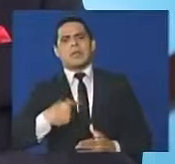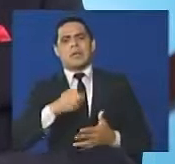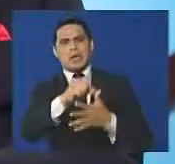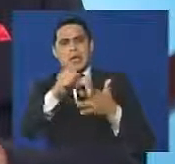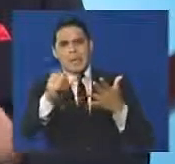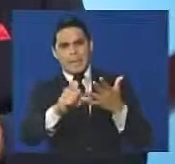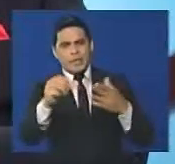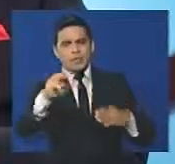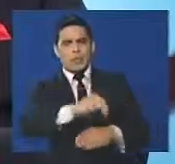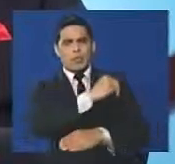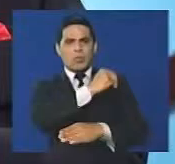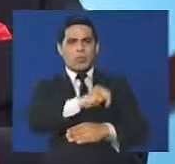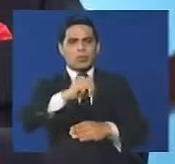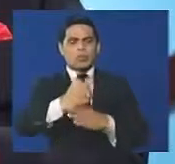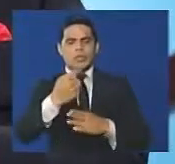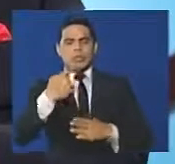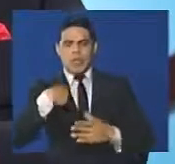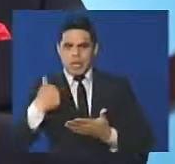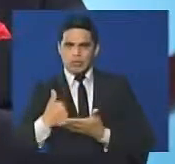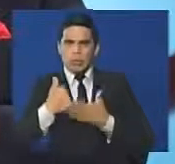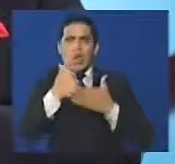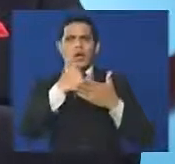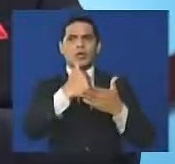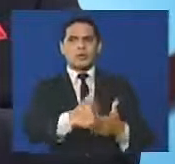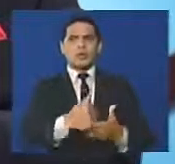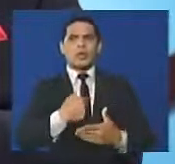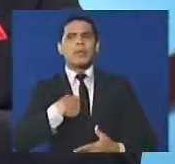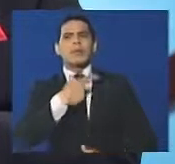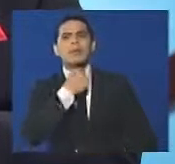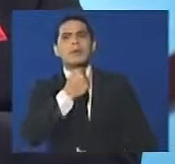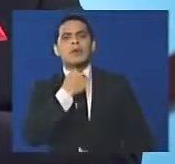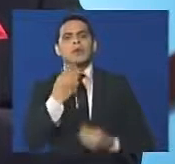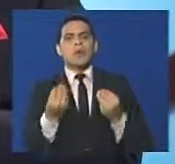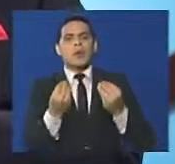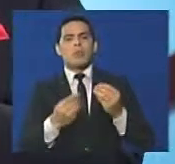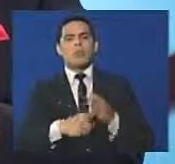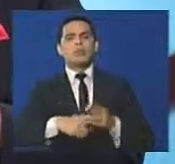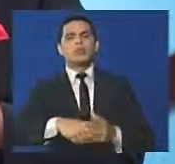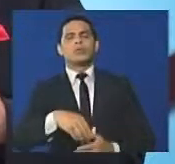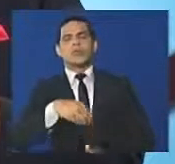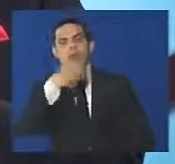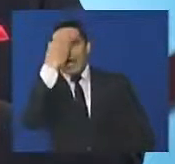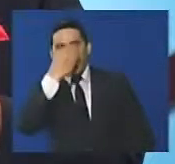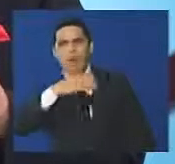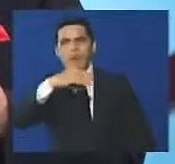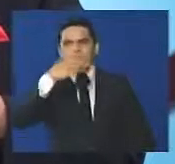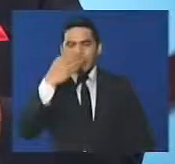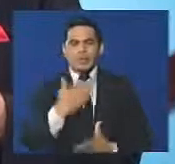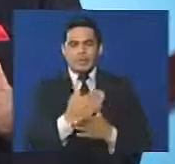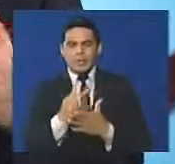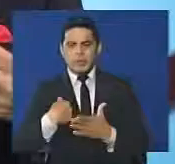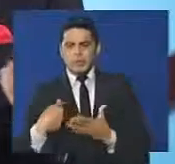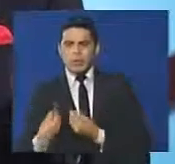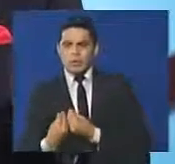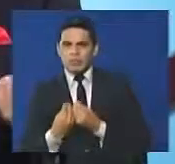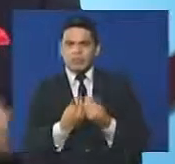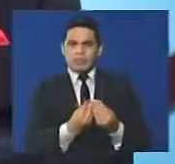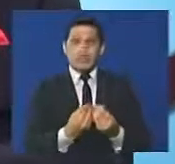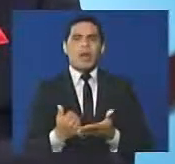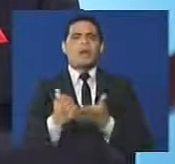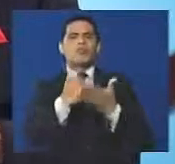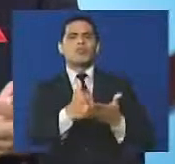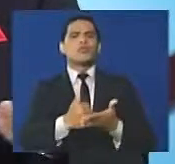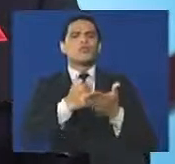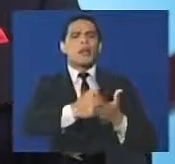musical. Precisamente a mí me gusta mucho la ópera, y ahí siempre estoy dispuesto a ayudar a todo el